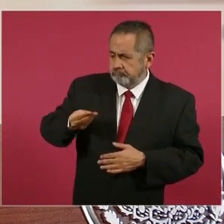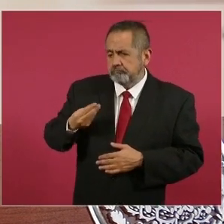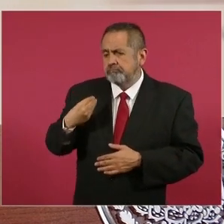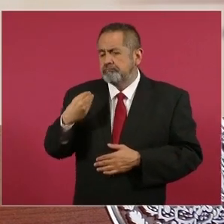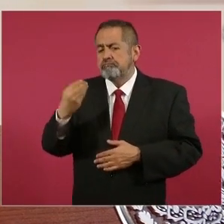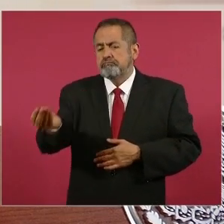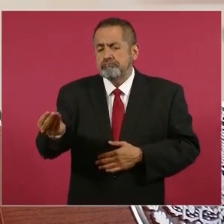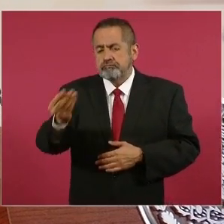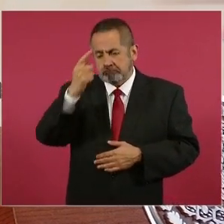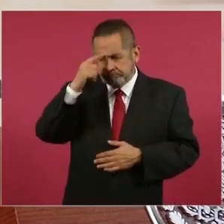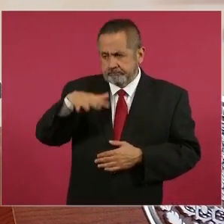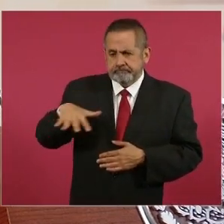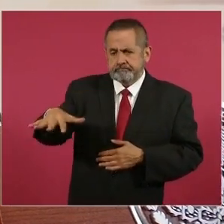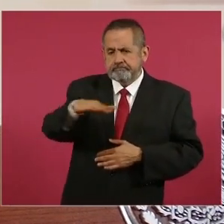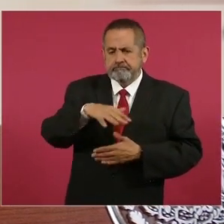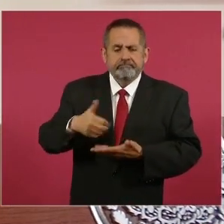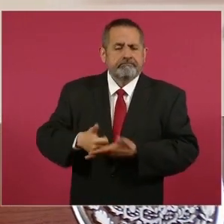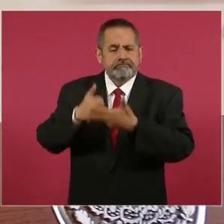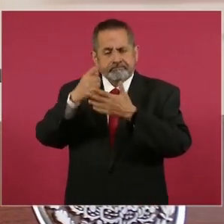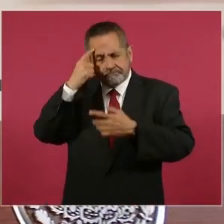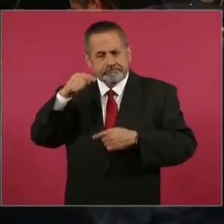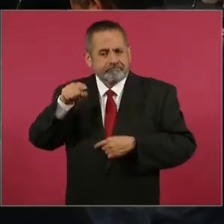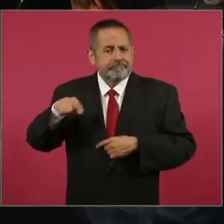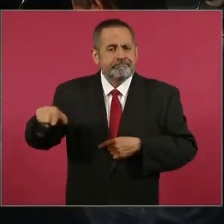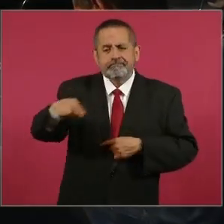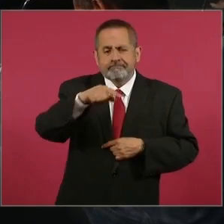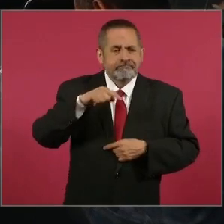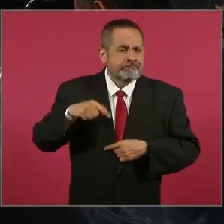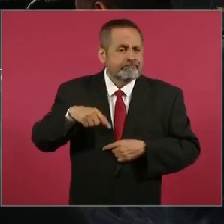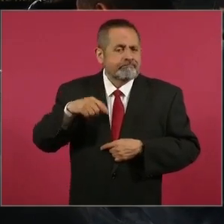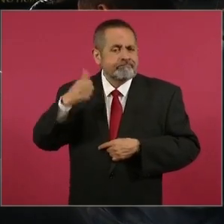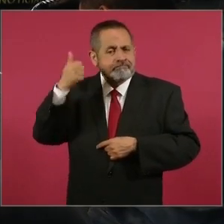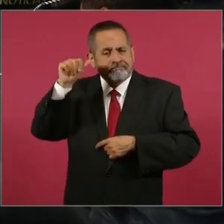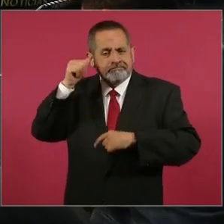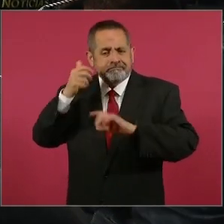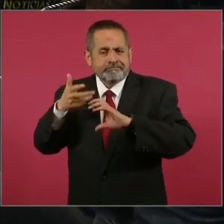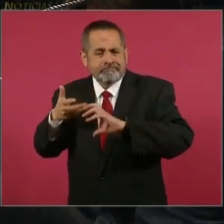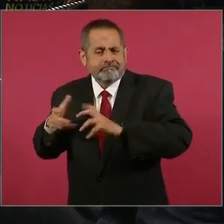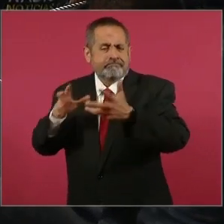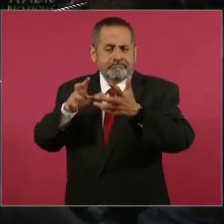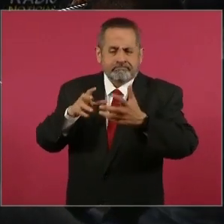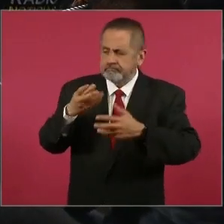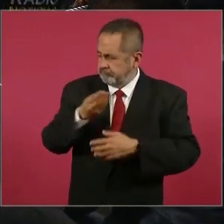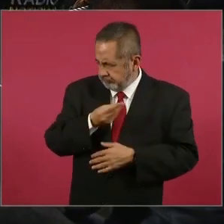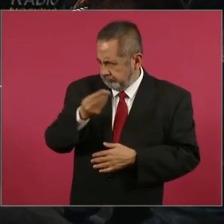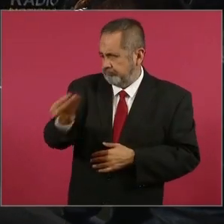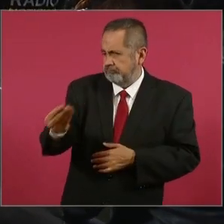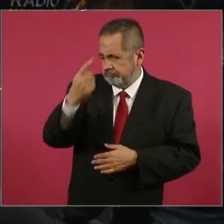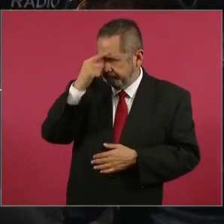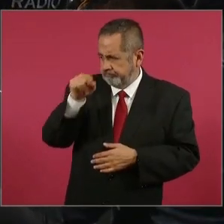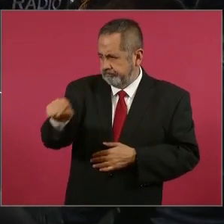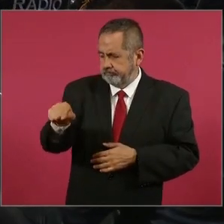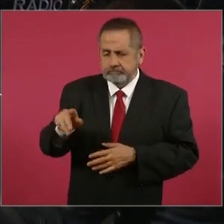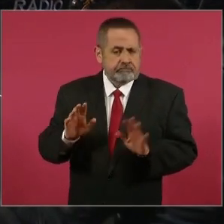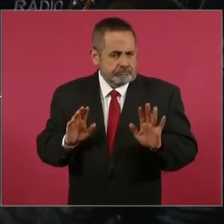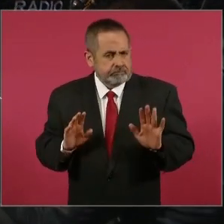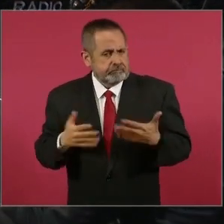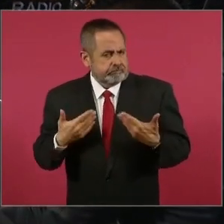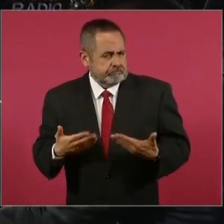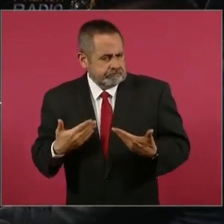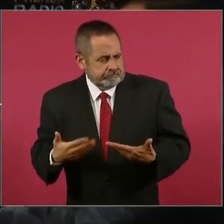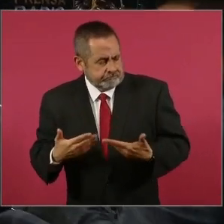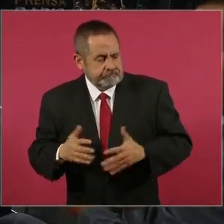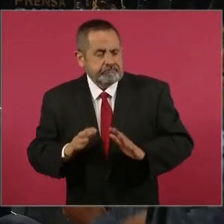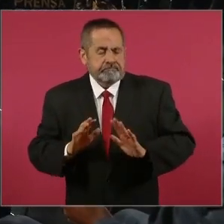para que se ayude a los danificados de Acapulco hasta ahí van bien